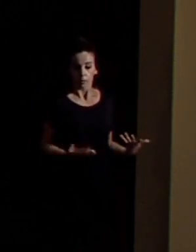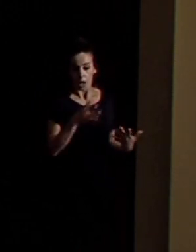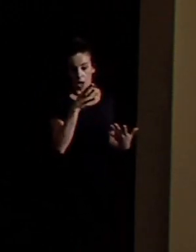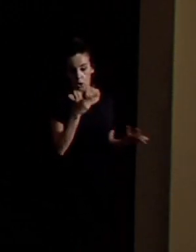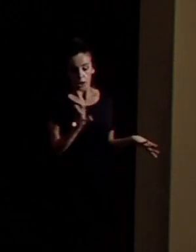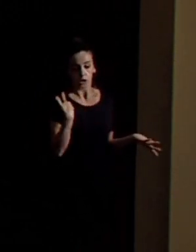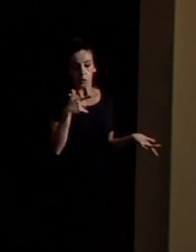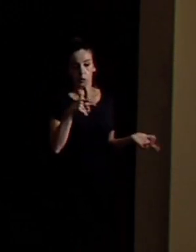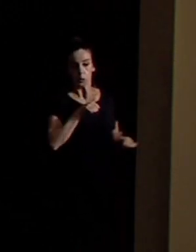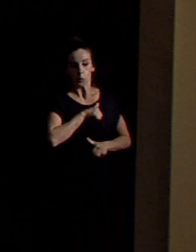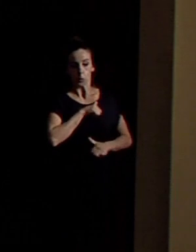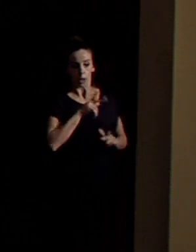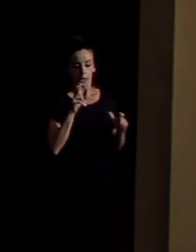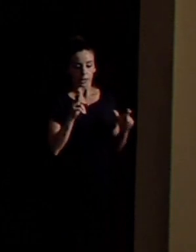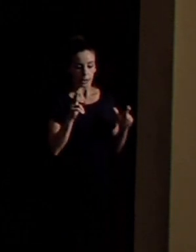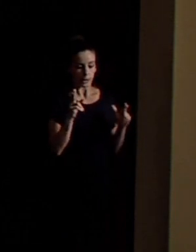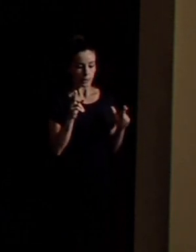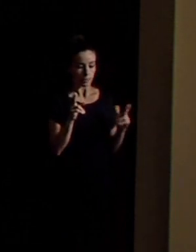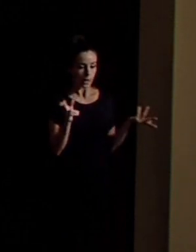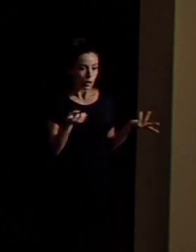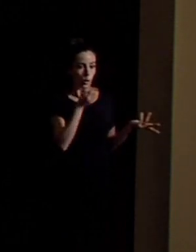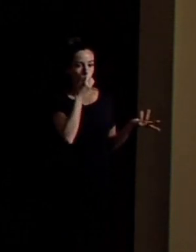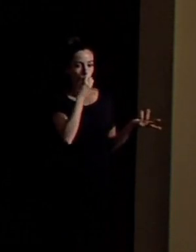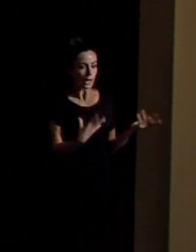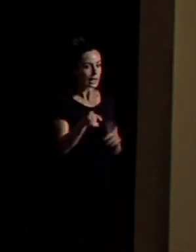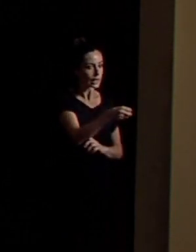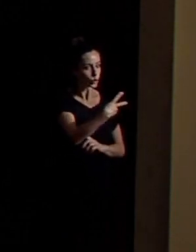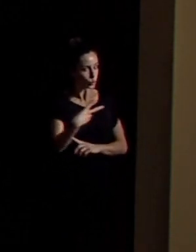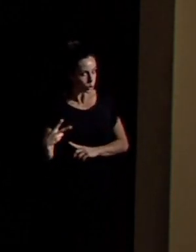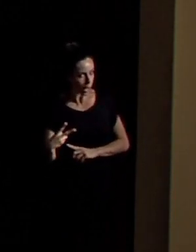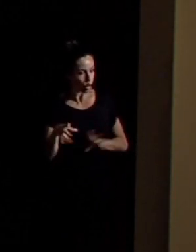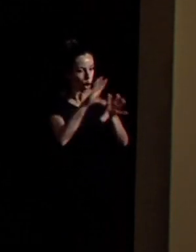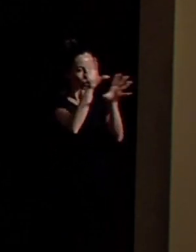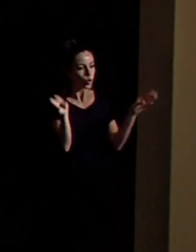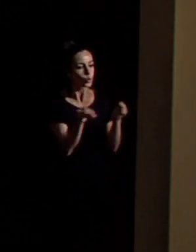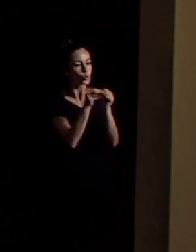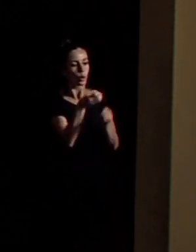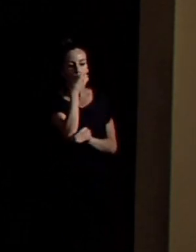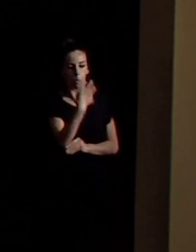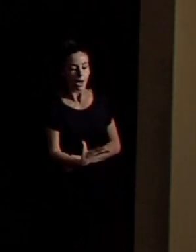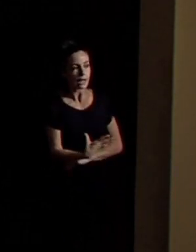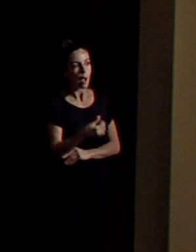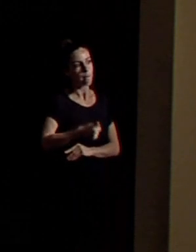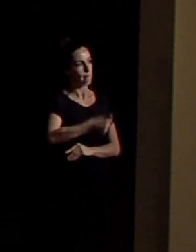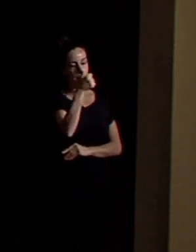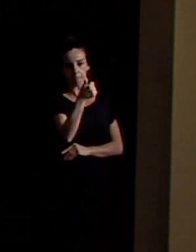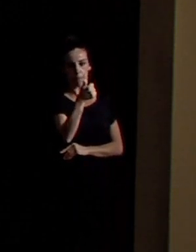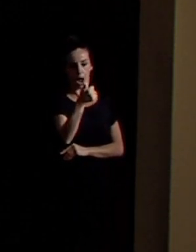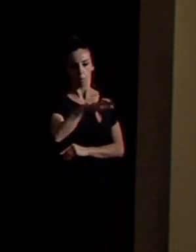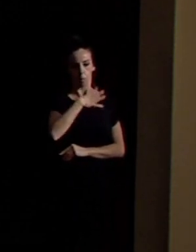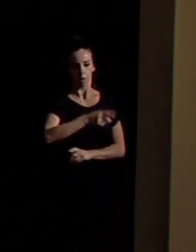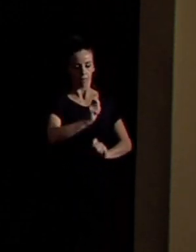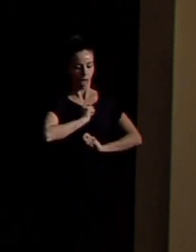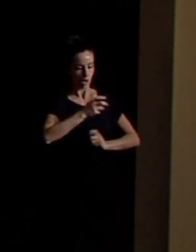bueno, yo espero que tengamos buenos resultados, buenas conclusiones y, sobre todo, que nos pueda determinar